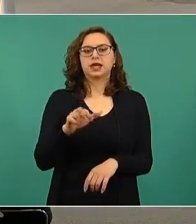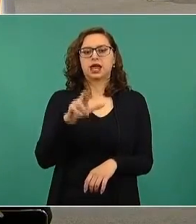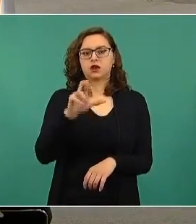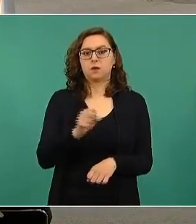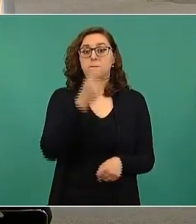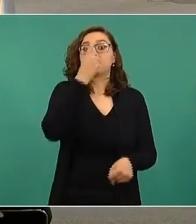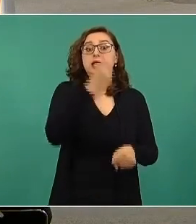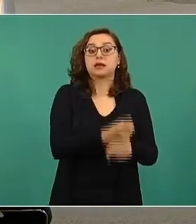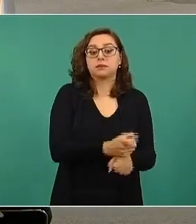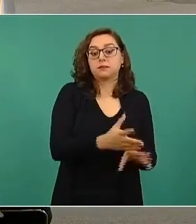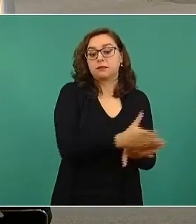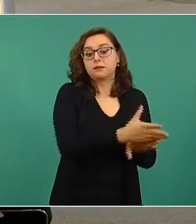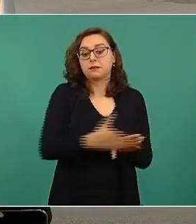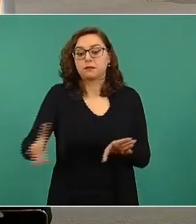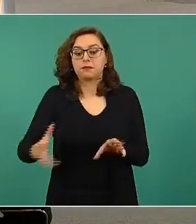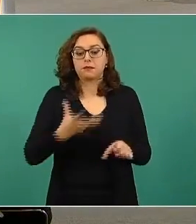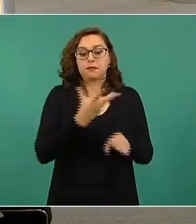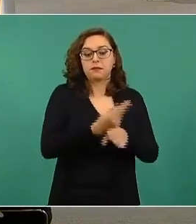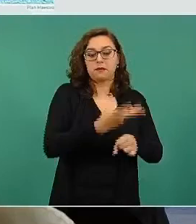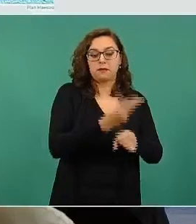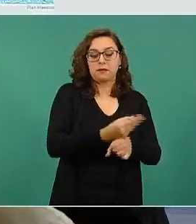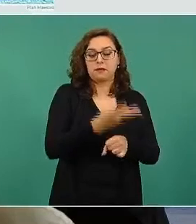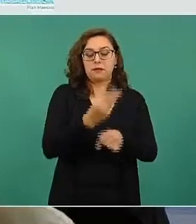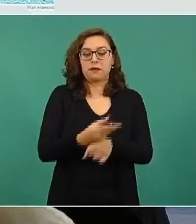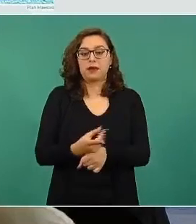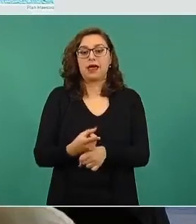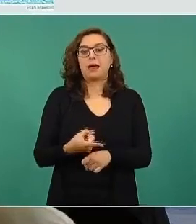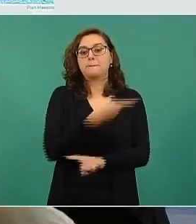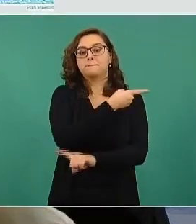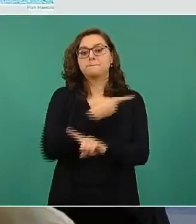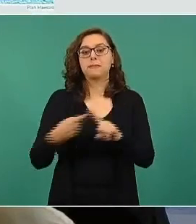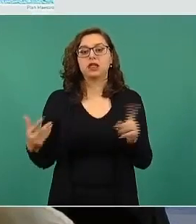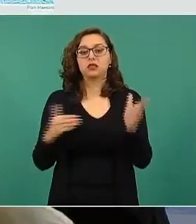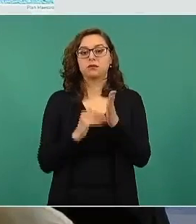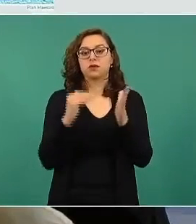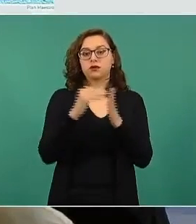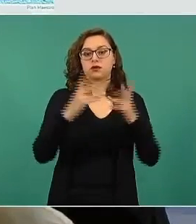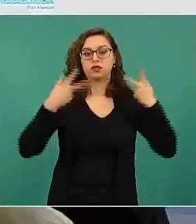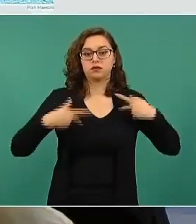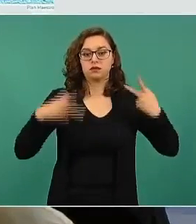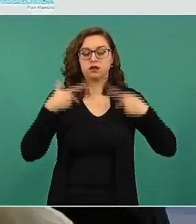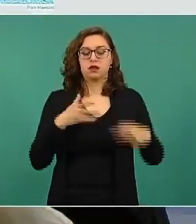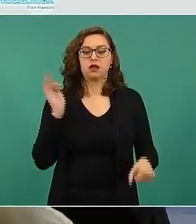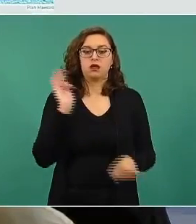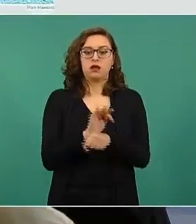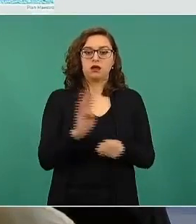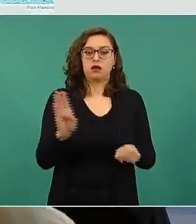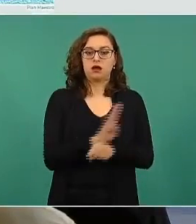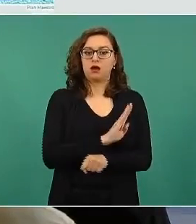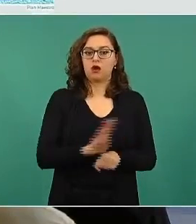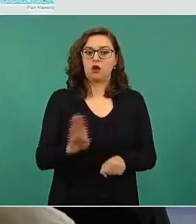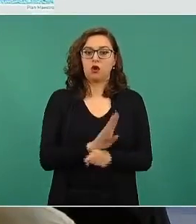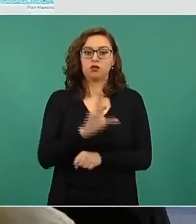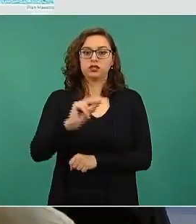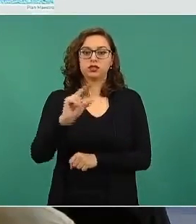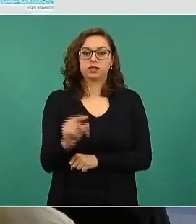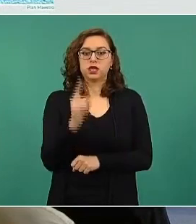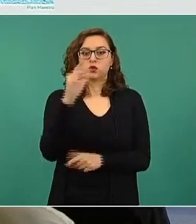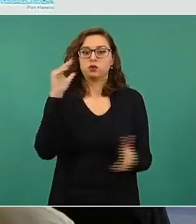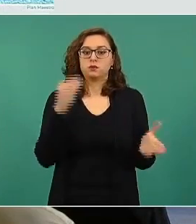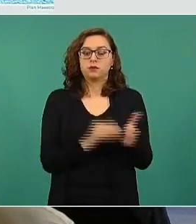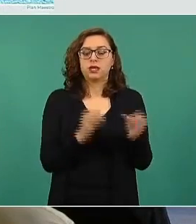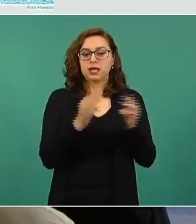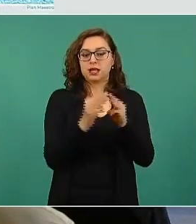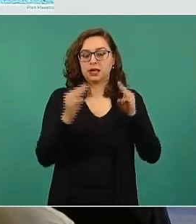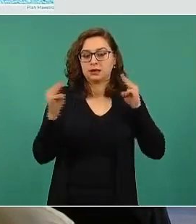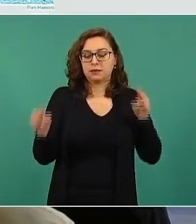de, beneficia a más de 500,000 de personas. Son 81,000 metros cuadrados en esta primera etapa. Con el